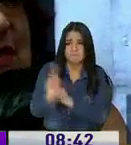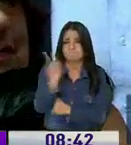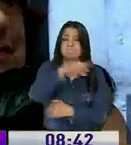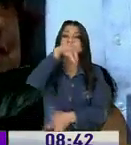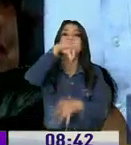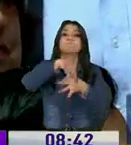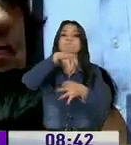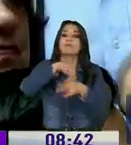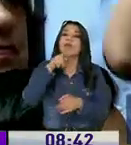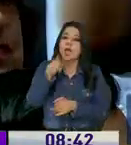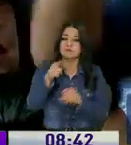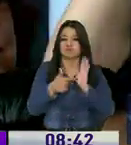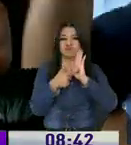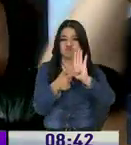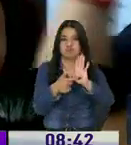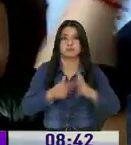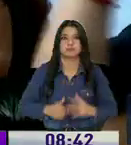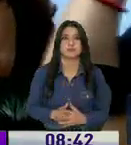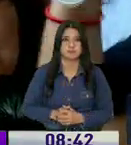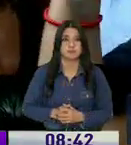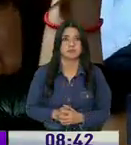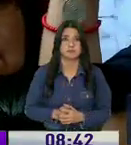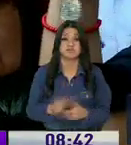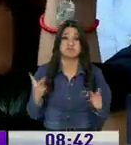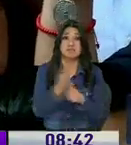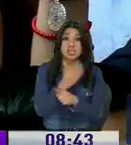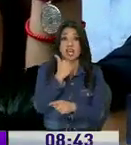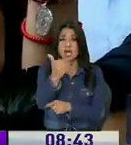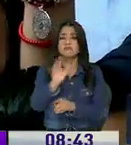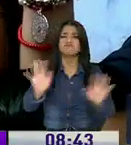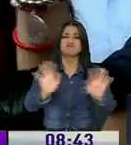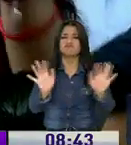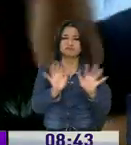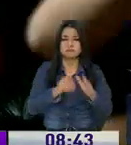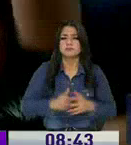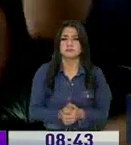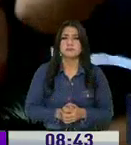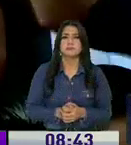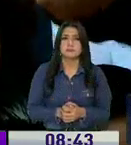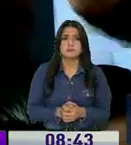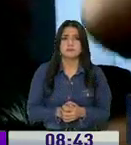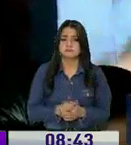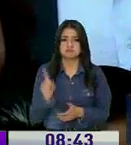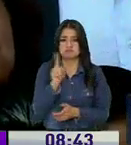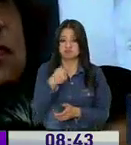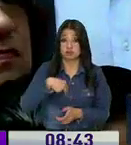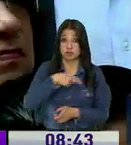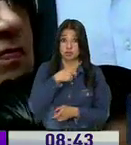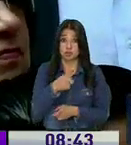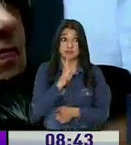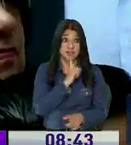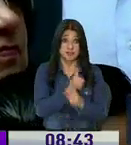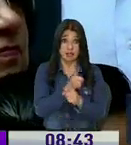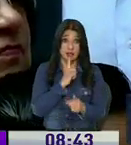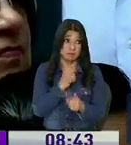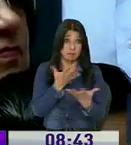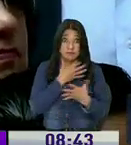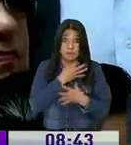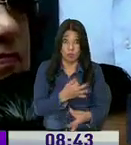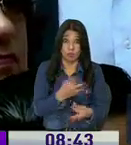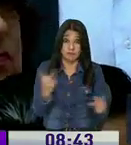urnas, sin violencia. No somos militantes de la